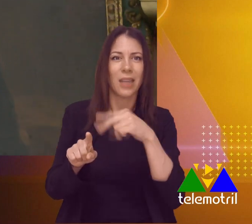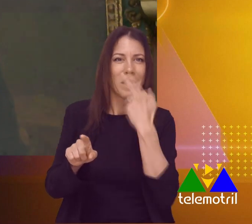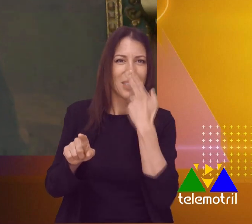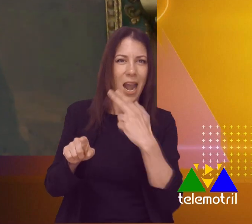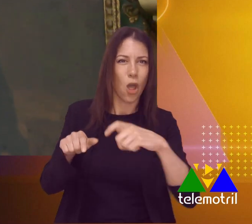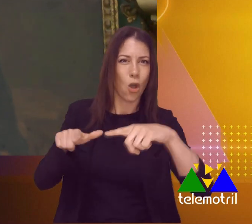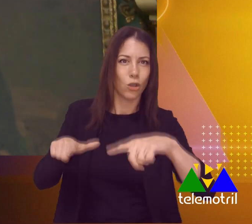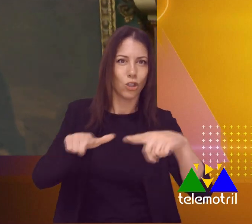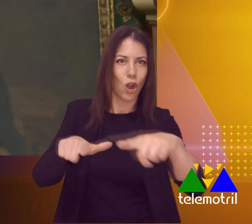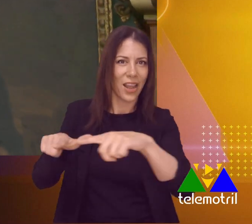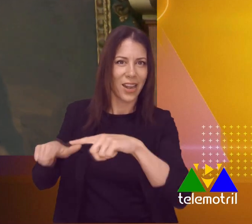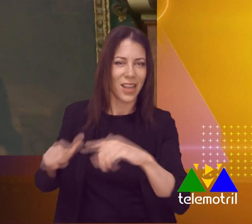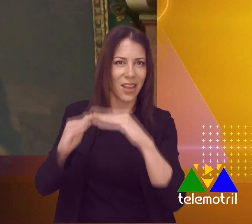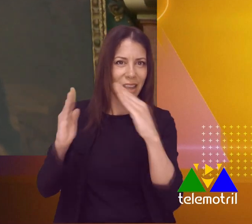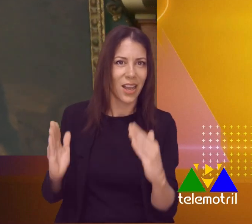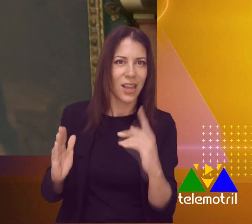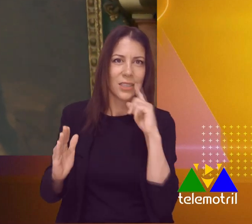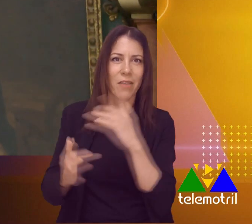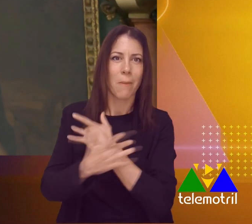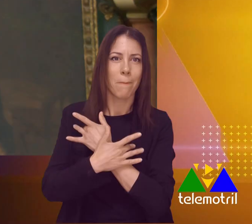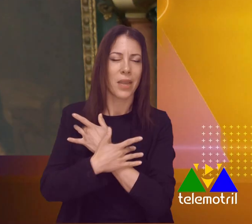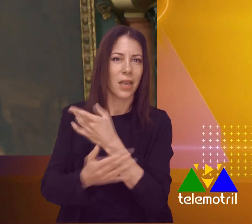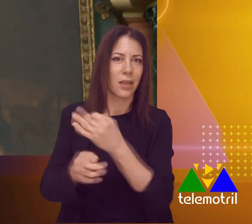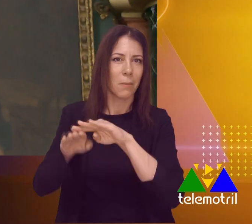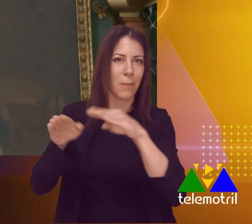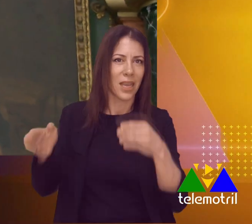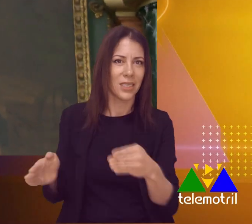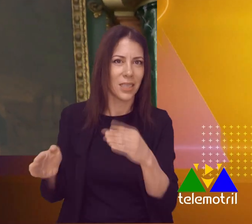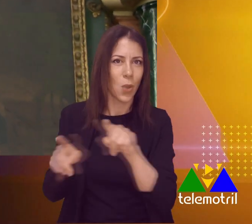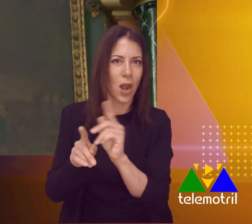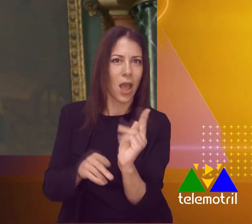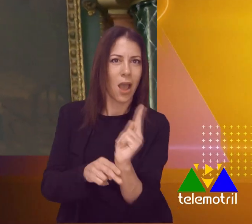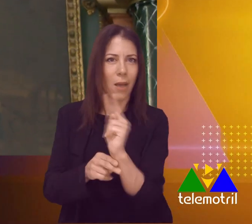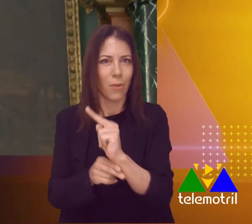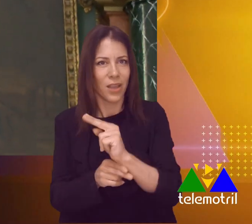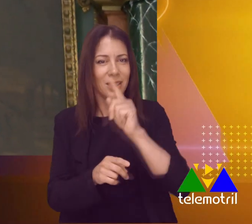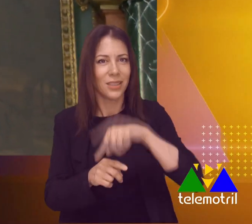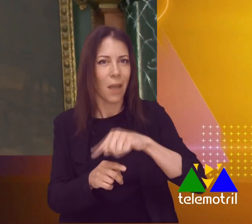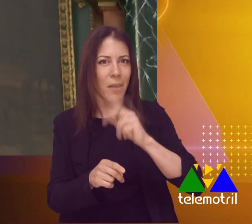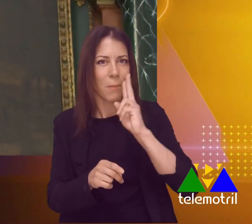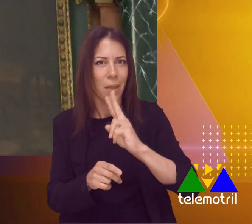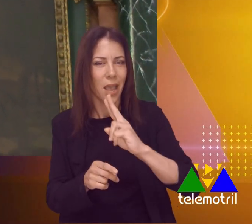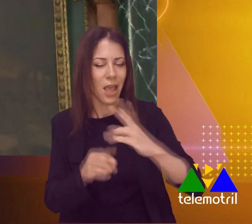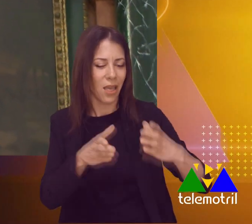la solería de la casa, se ve la Virgen apoyada en una mesa, abajo tiene el cesto de costura